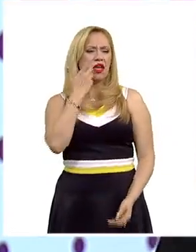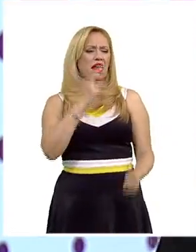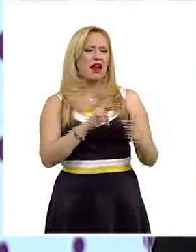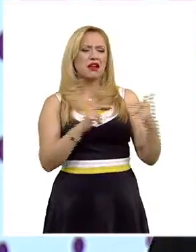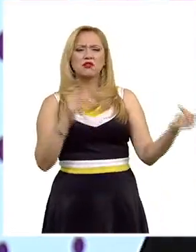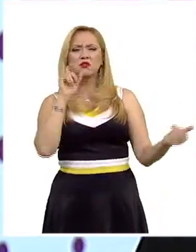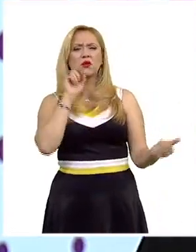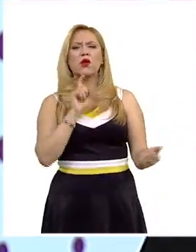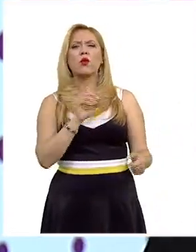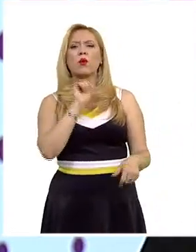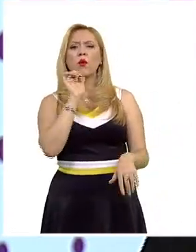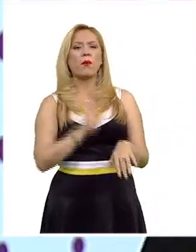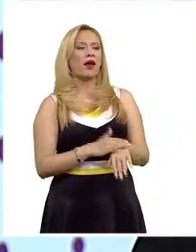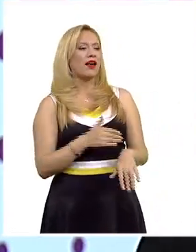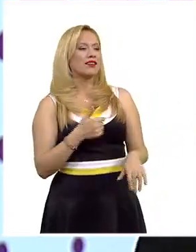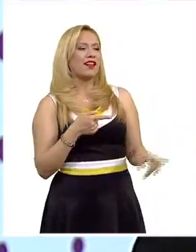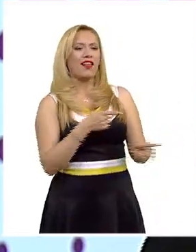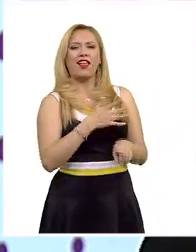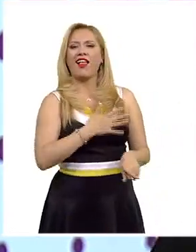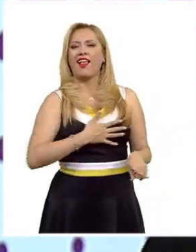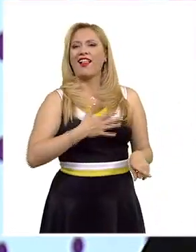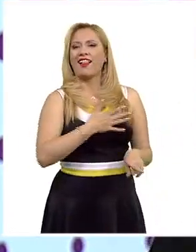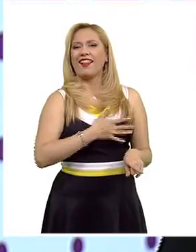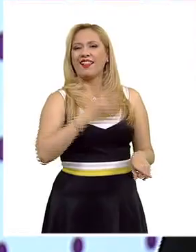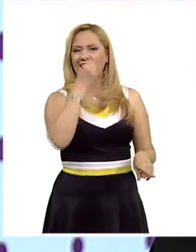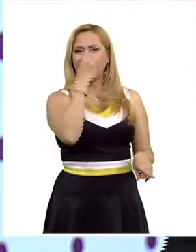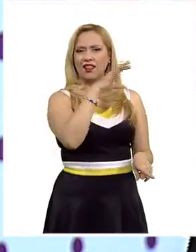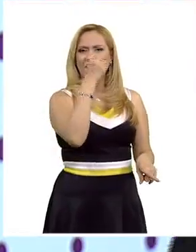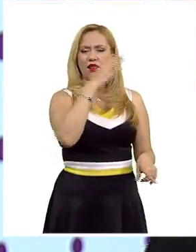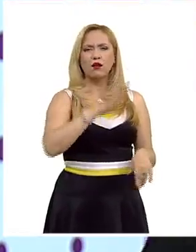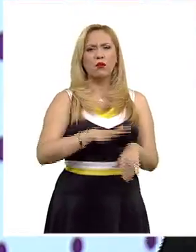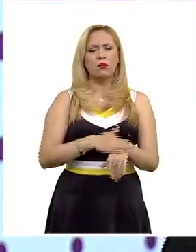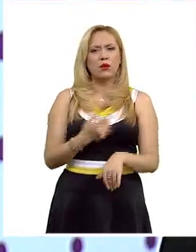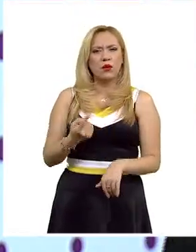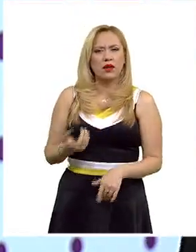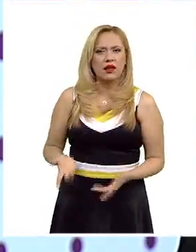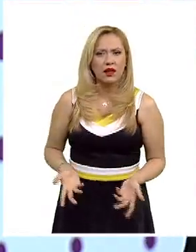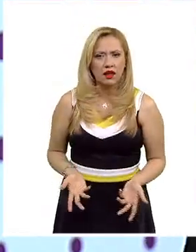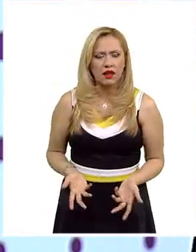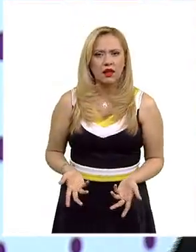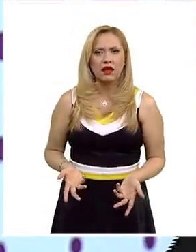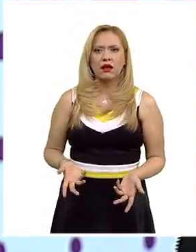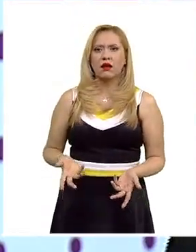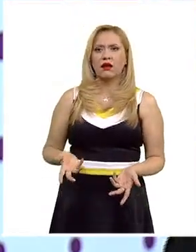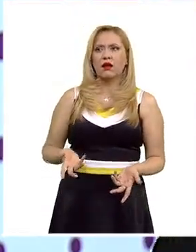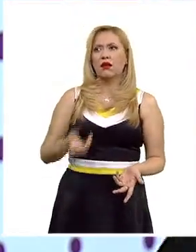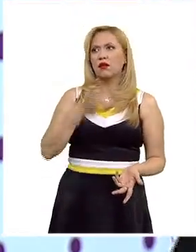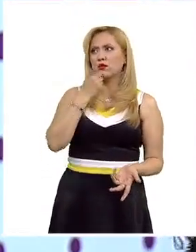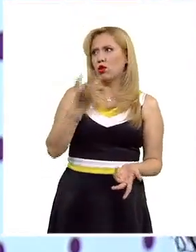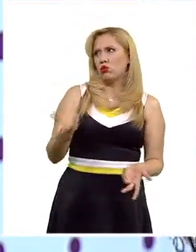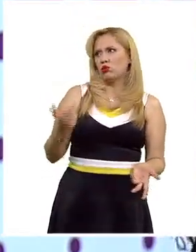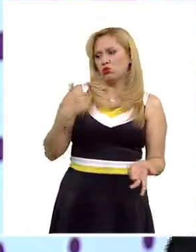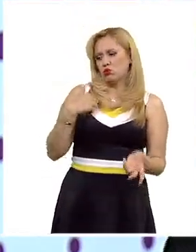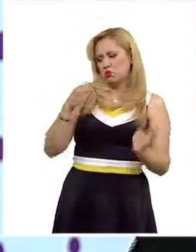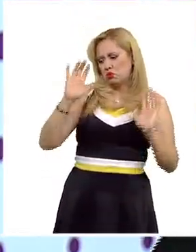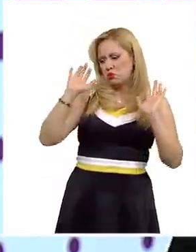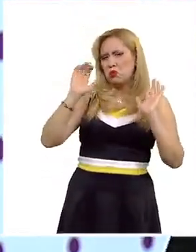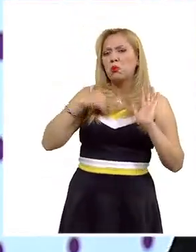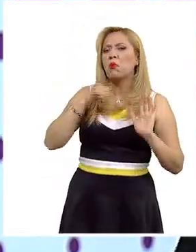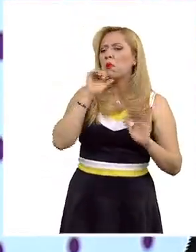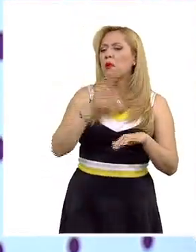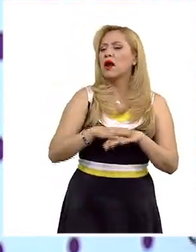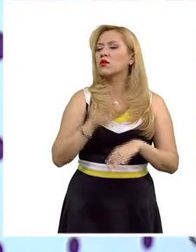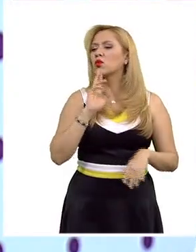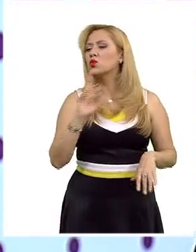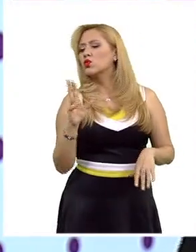todo eso, si el acoso callejero, ¿por qué se criticaba si no se estaba haciendo nada, digamos, no se le estaba queriendo hacer algo malo?